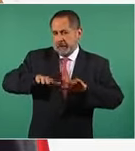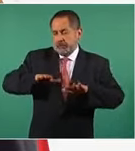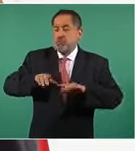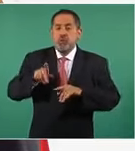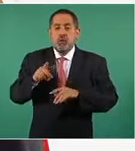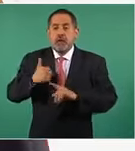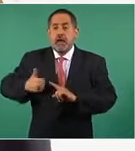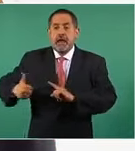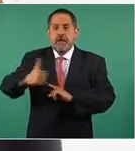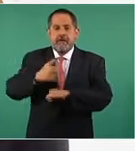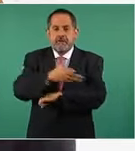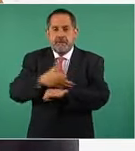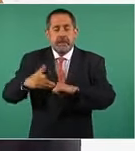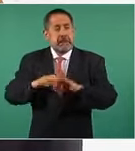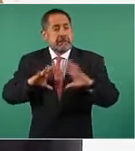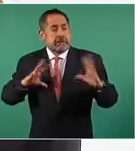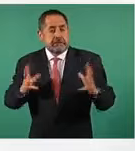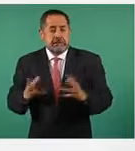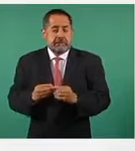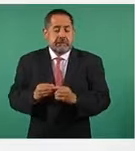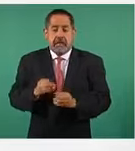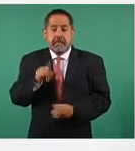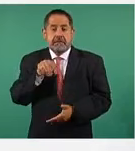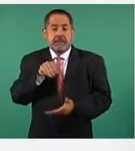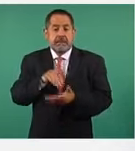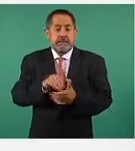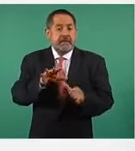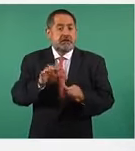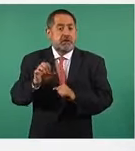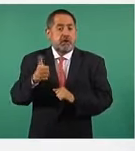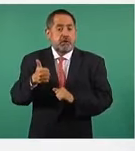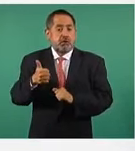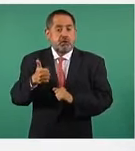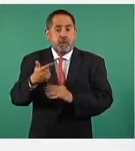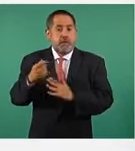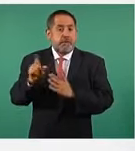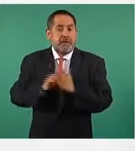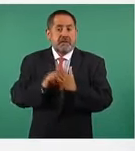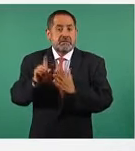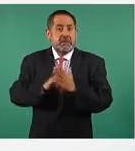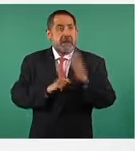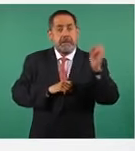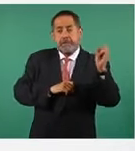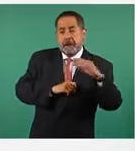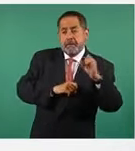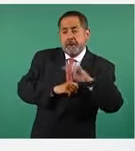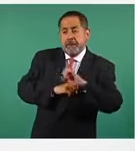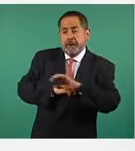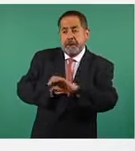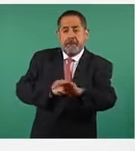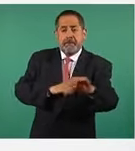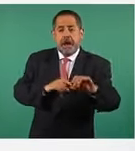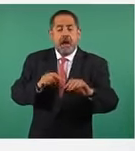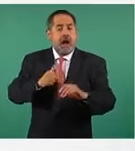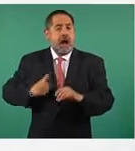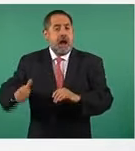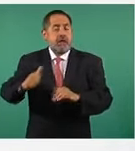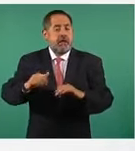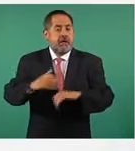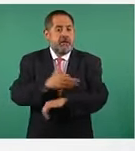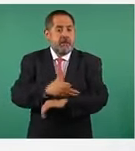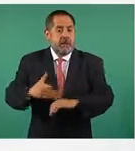familia, 7.600 pesos mensuales. Esta derrama de